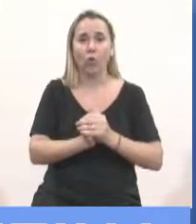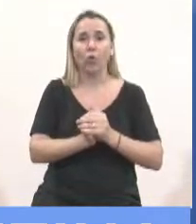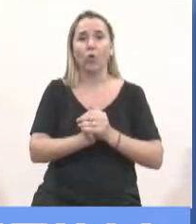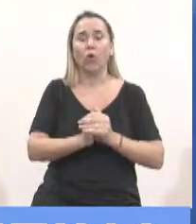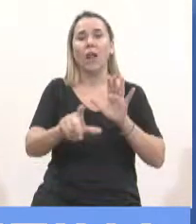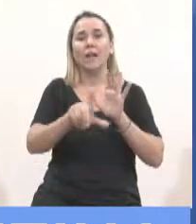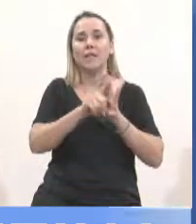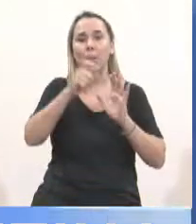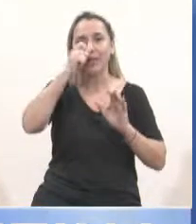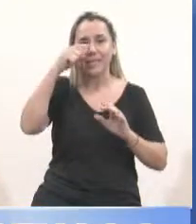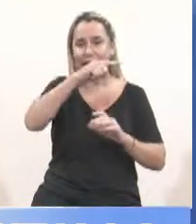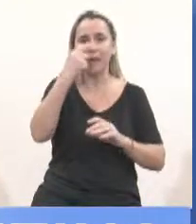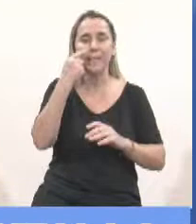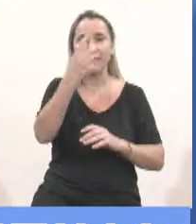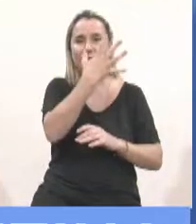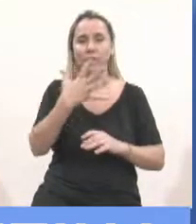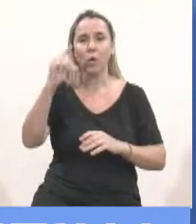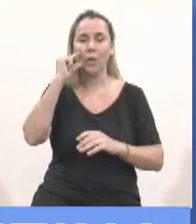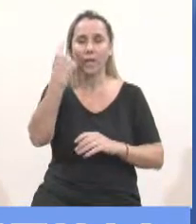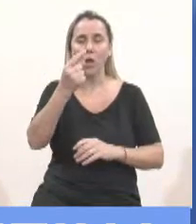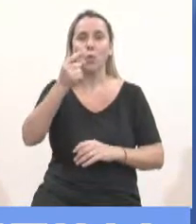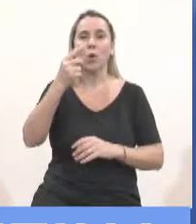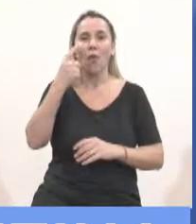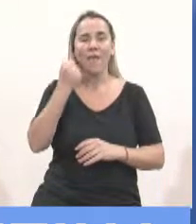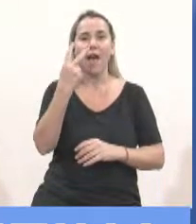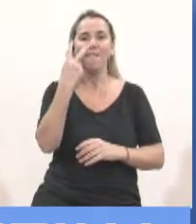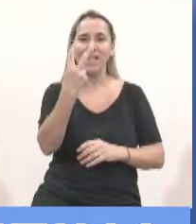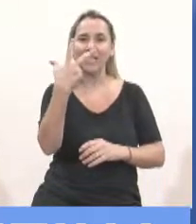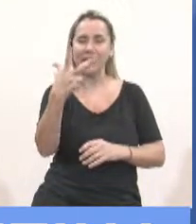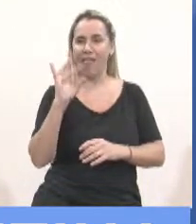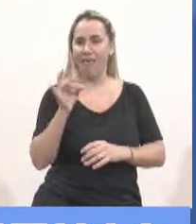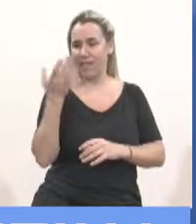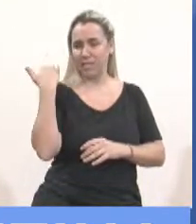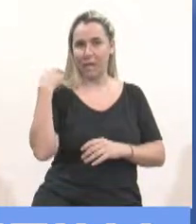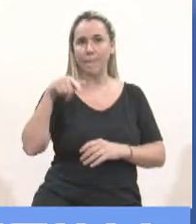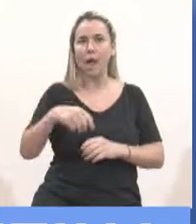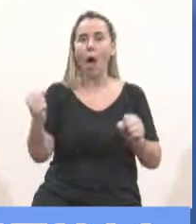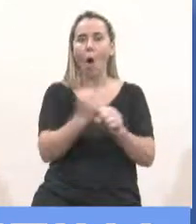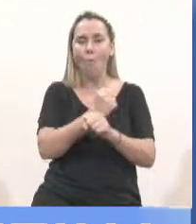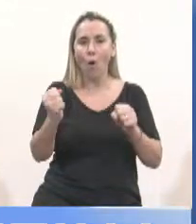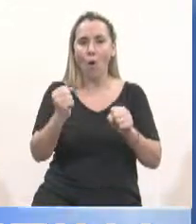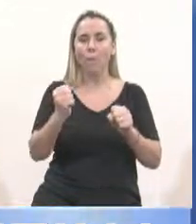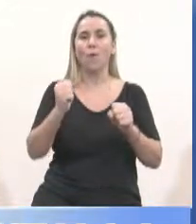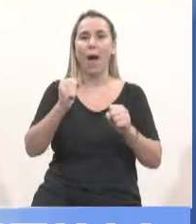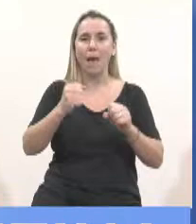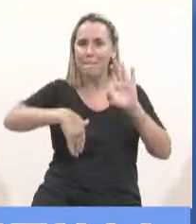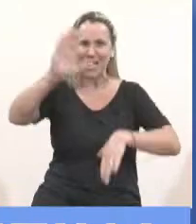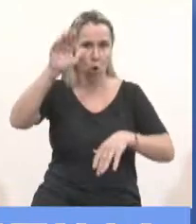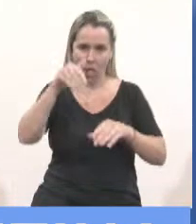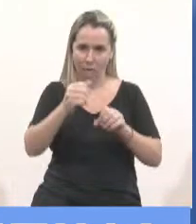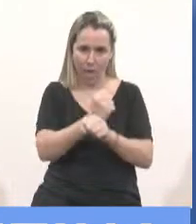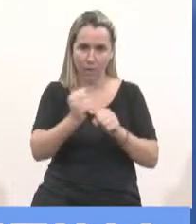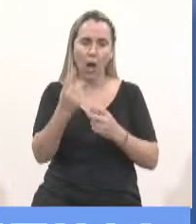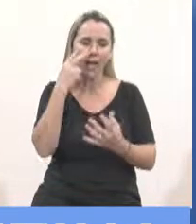Hicimos la ley 27.541 el 23 de diciembre, que fue votado con amplia mayoría, amplio acompañamiento,